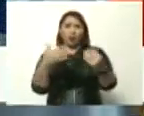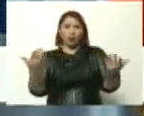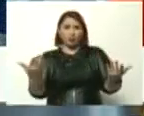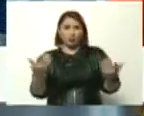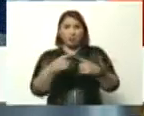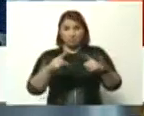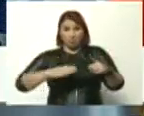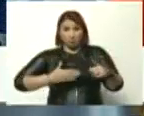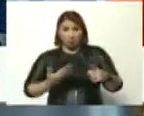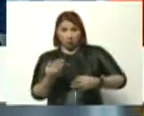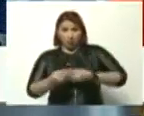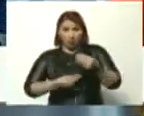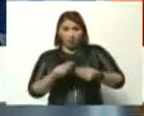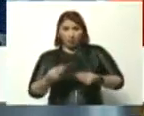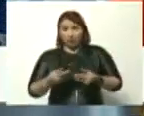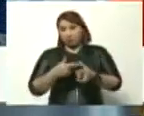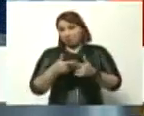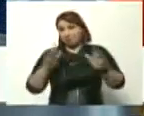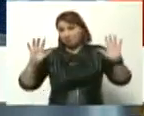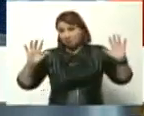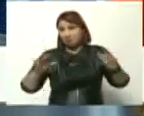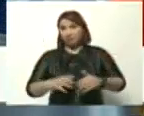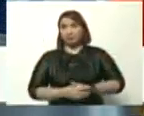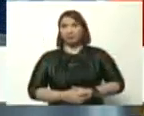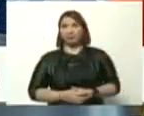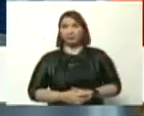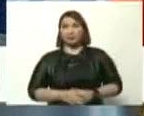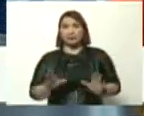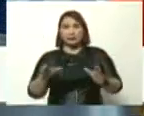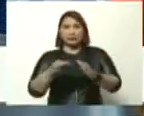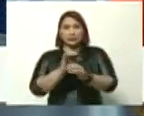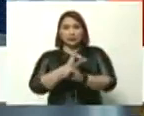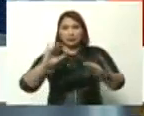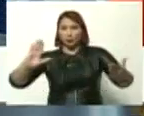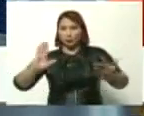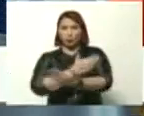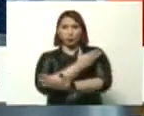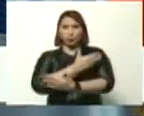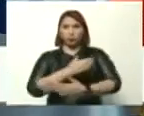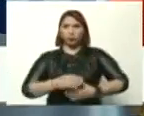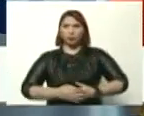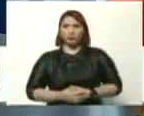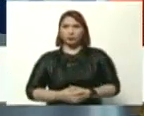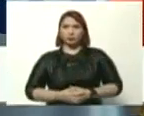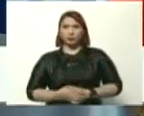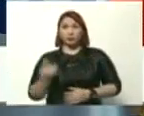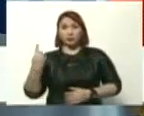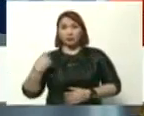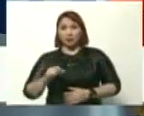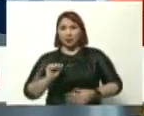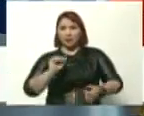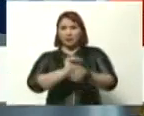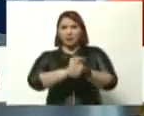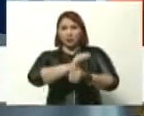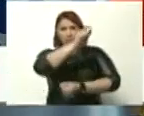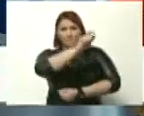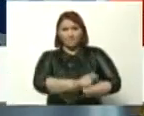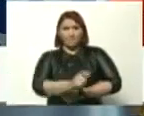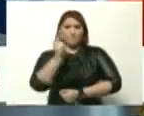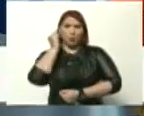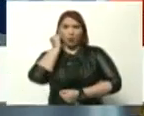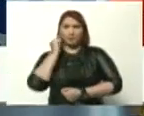que puedas hacerlo. En tal sentido, esta banda ya desmantelada tiene como detenidos a Yoselis